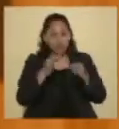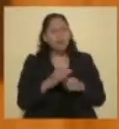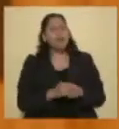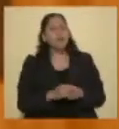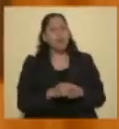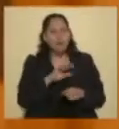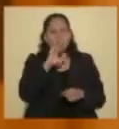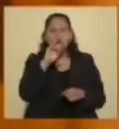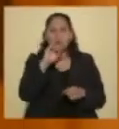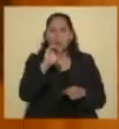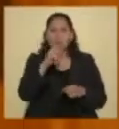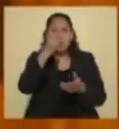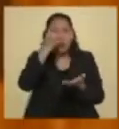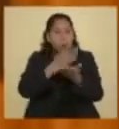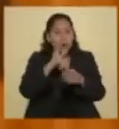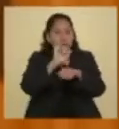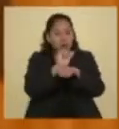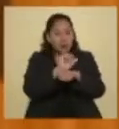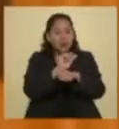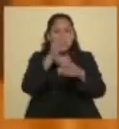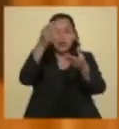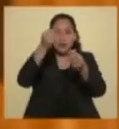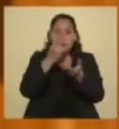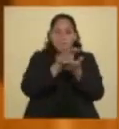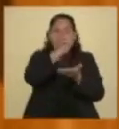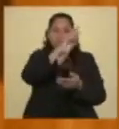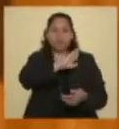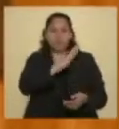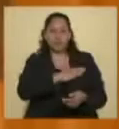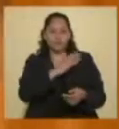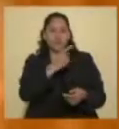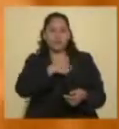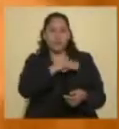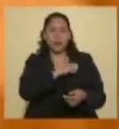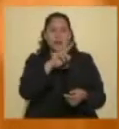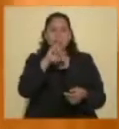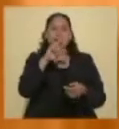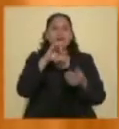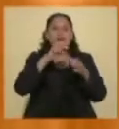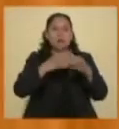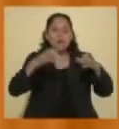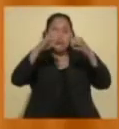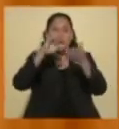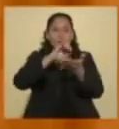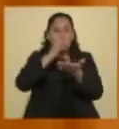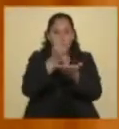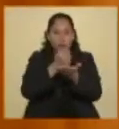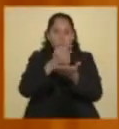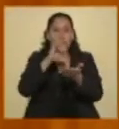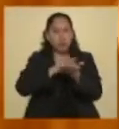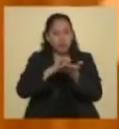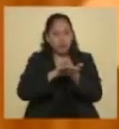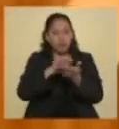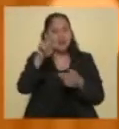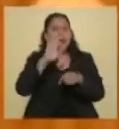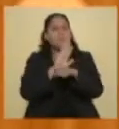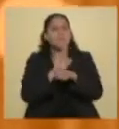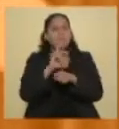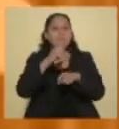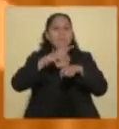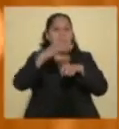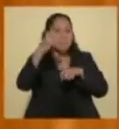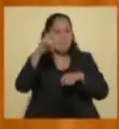La única artista mexicana que ganó la Bienal de Venecia, el Globo de Oro de Nueva York. La Bienal fue por la película La